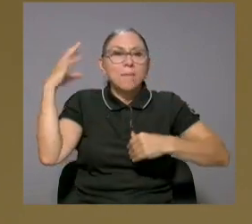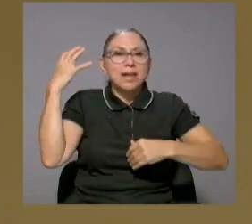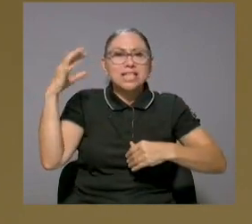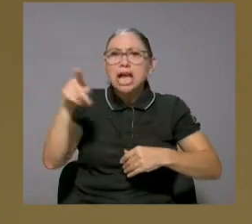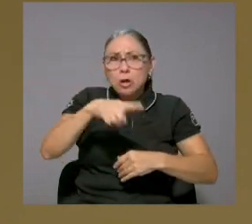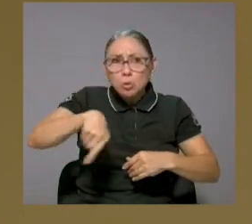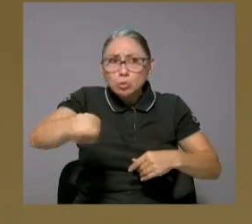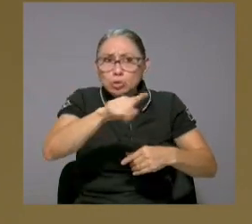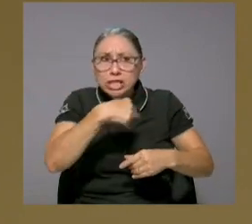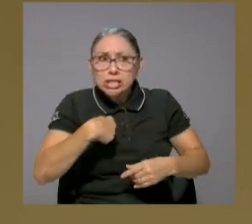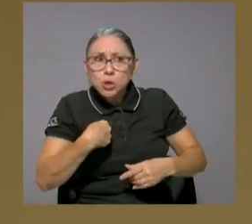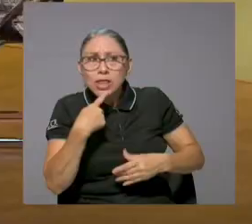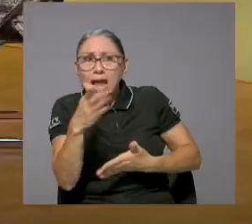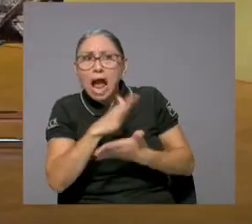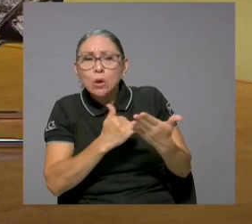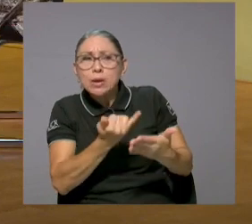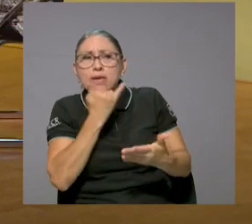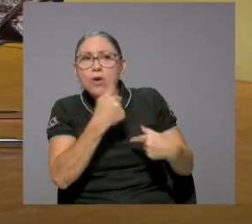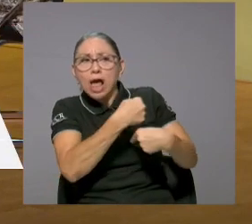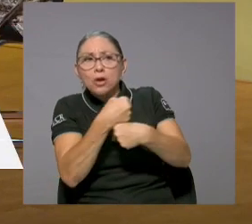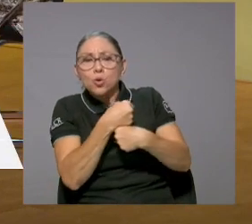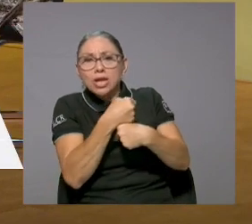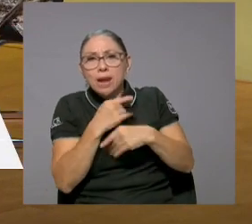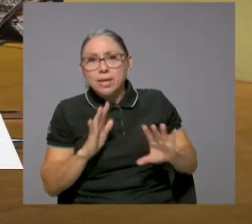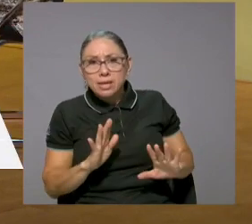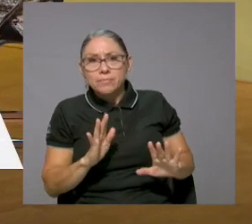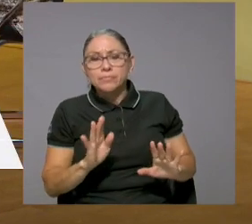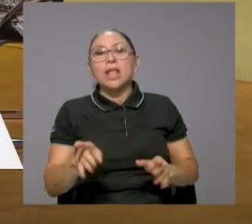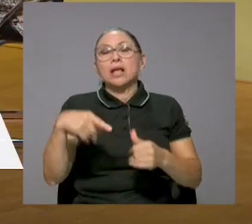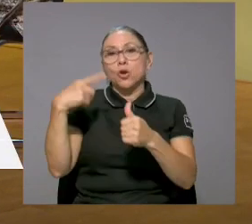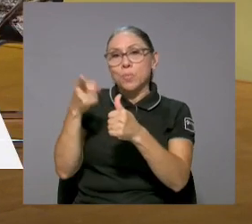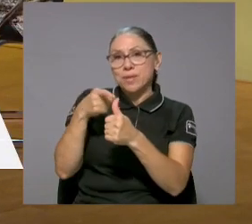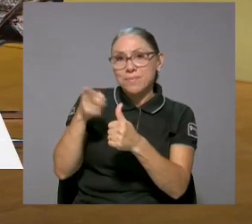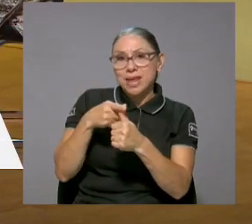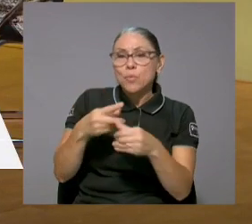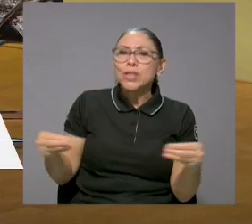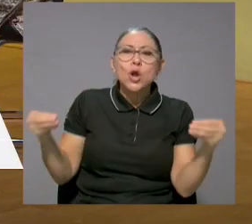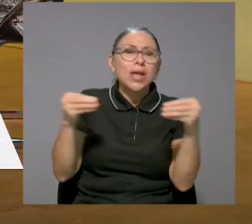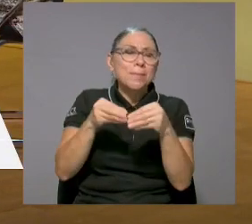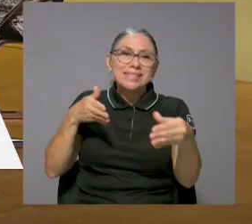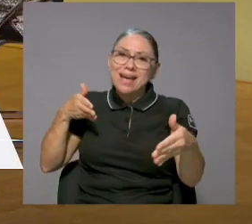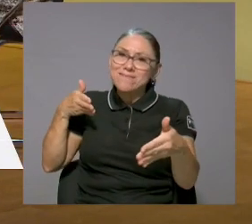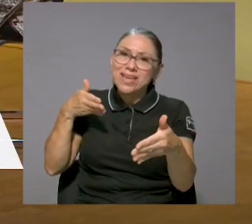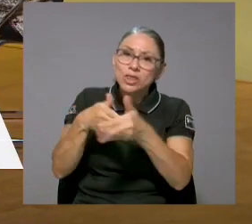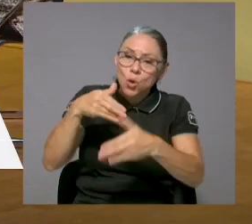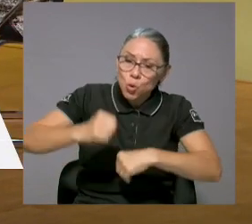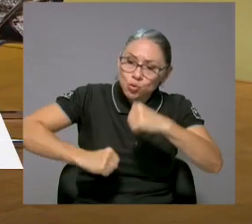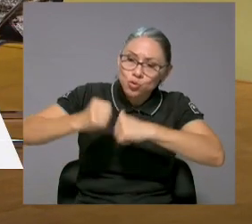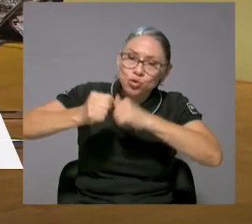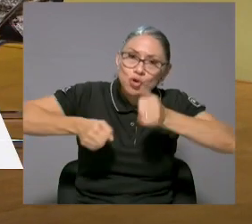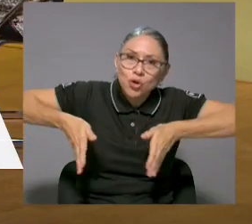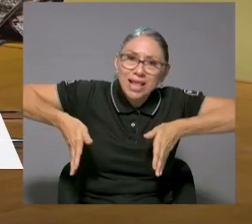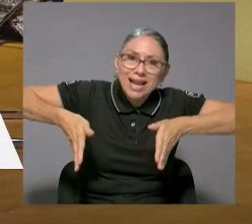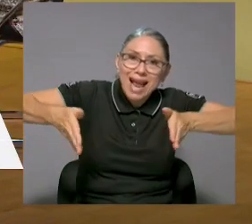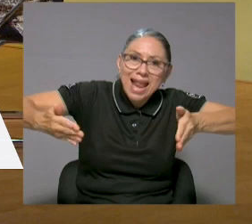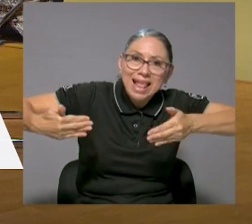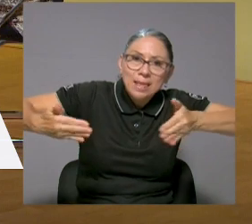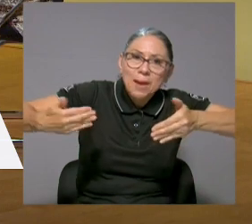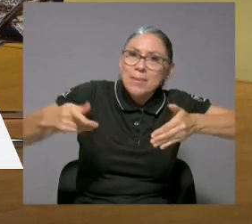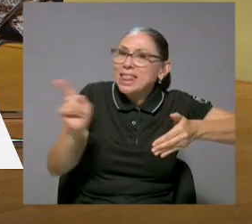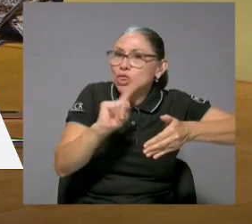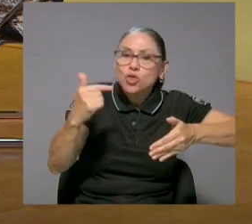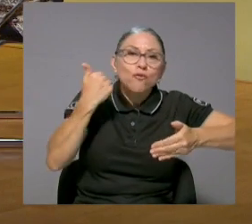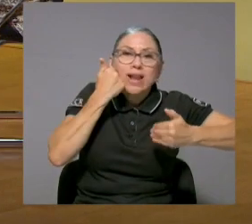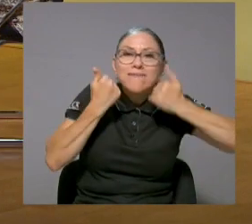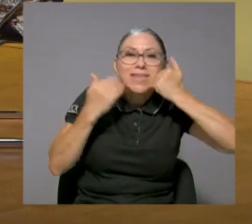Corríjame en todo lo que me equivoqué. Ok, lo primero es que lo que más afectó al Canal de Panamá no fue, la construcción no fue tanto la fiebre